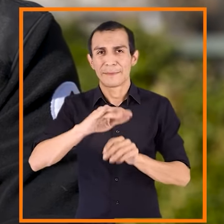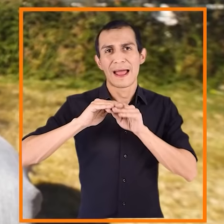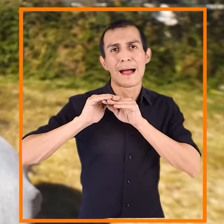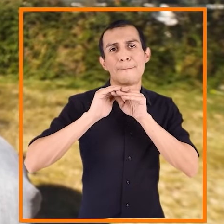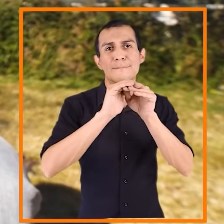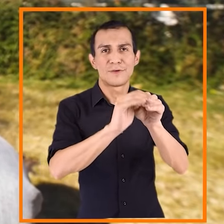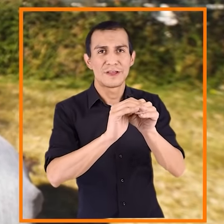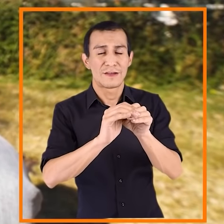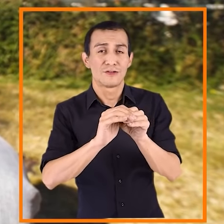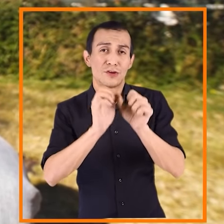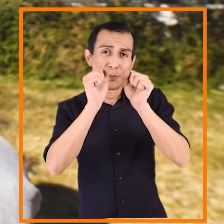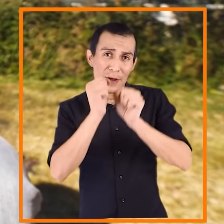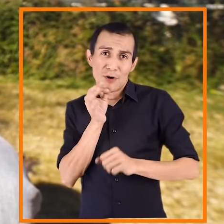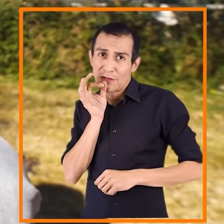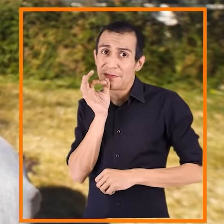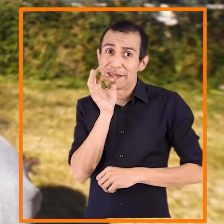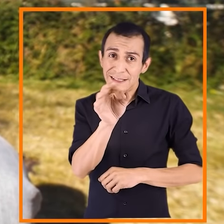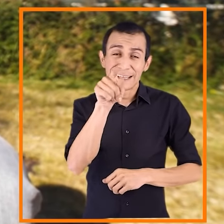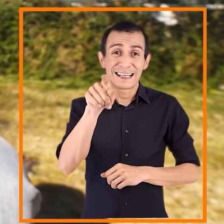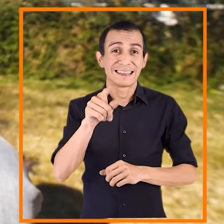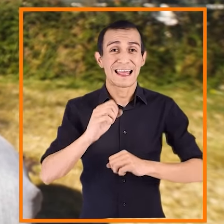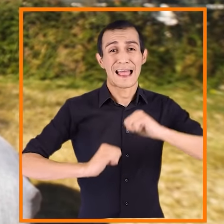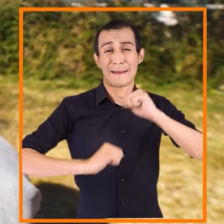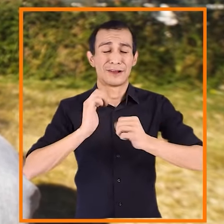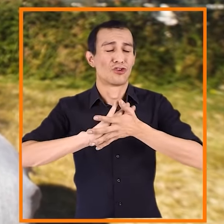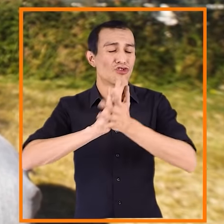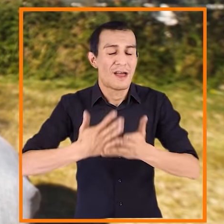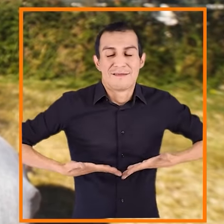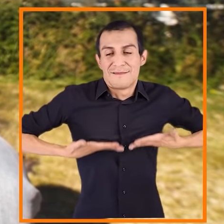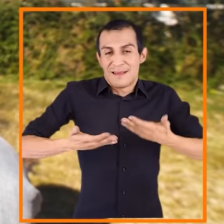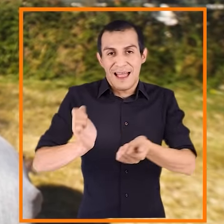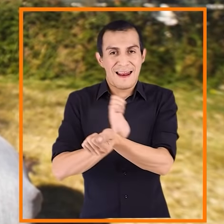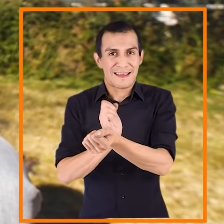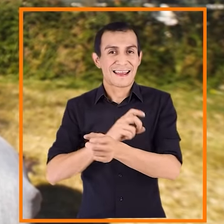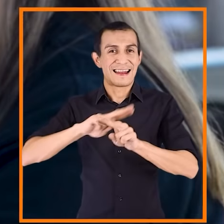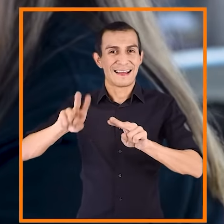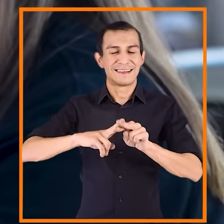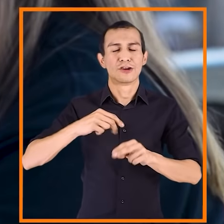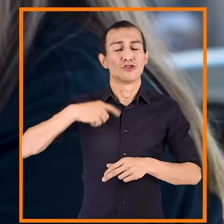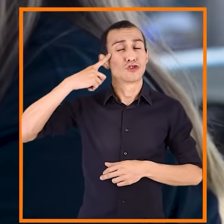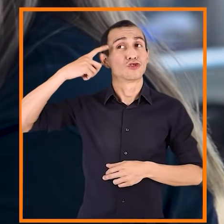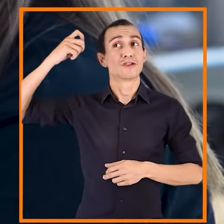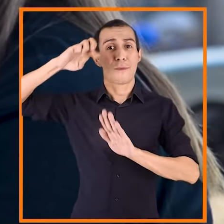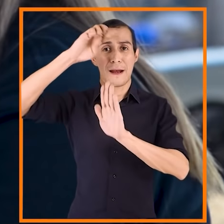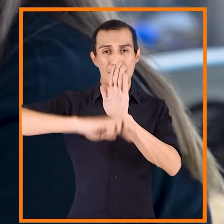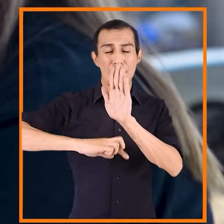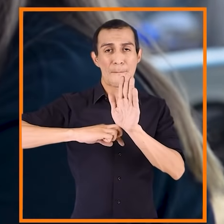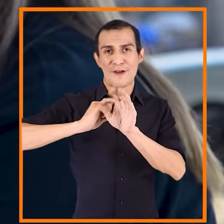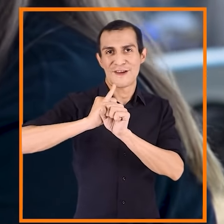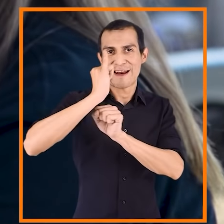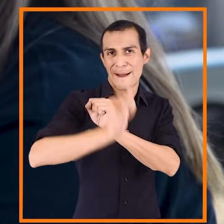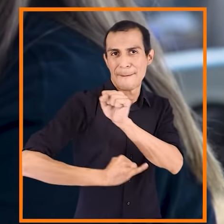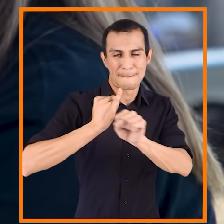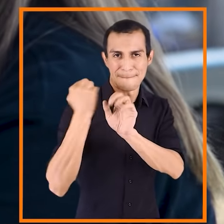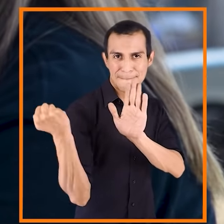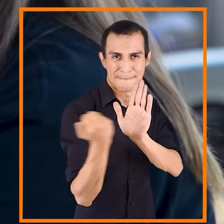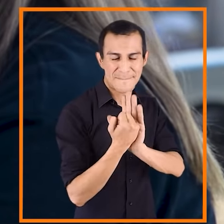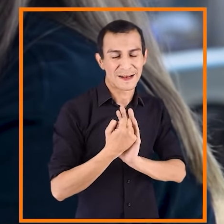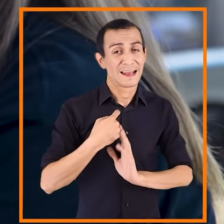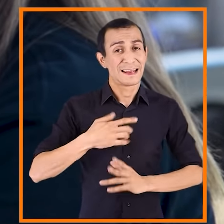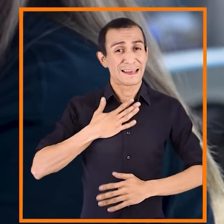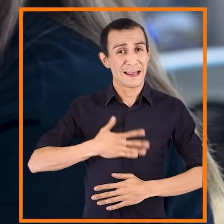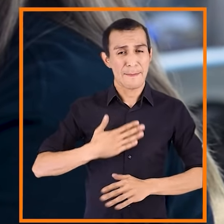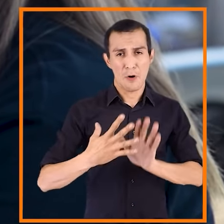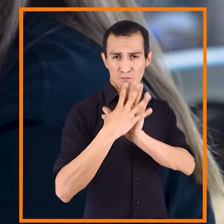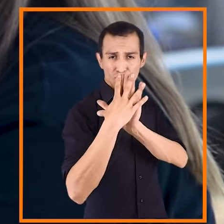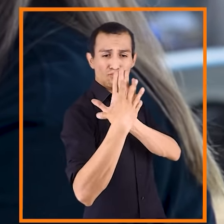estar apoyando. Y obviamente les deseo todo el éxito que creo que lo van a tener por toda la garra que le han puesto a este proyecto. Soñamos ser una marca internacional donde